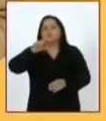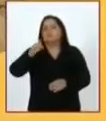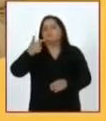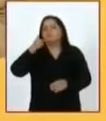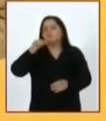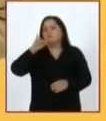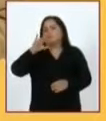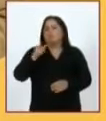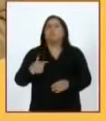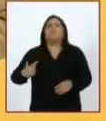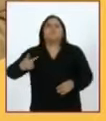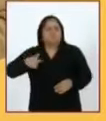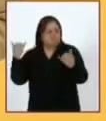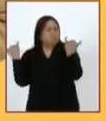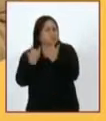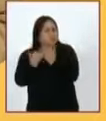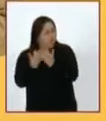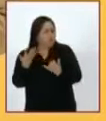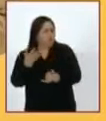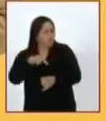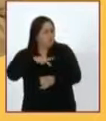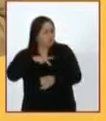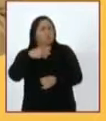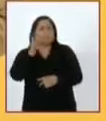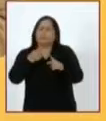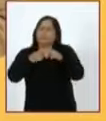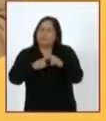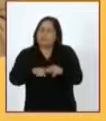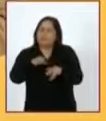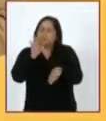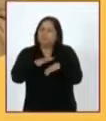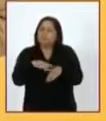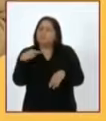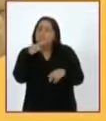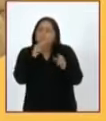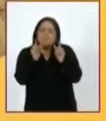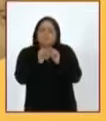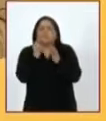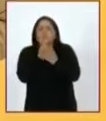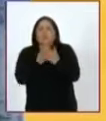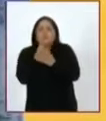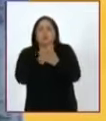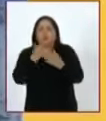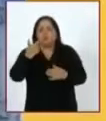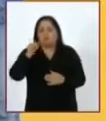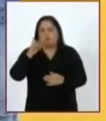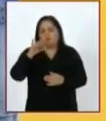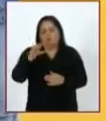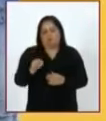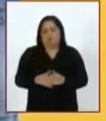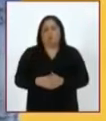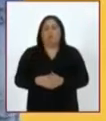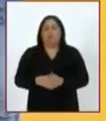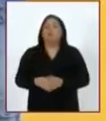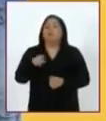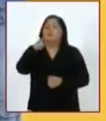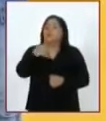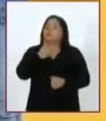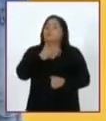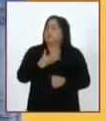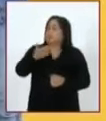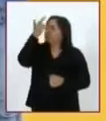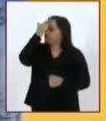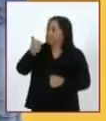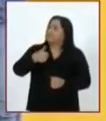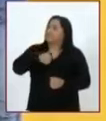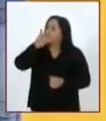Yo también haré la mía, pero empezaré con algo más breve, un cuento gráfico. Tienes razón. Yo conozco